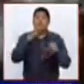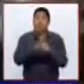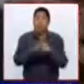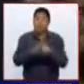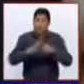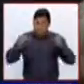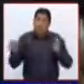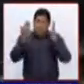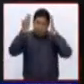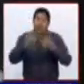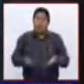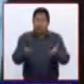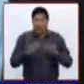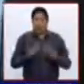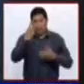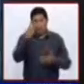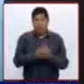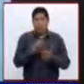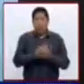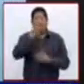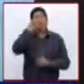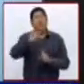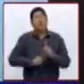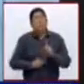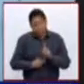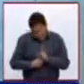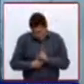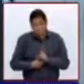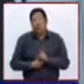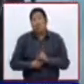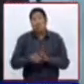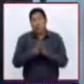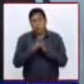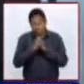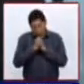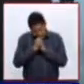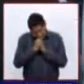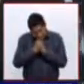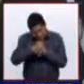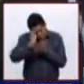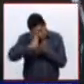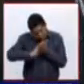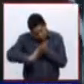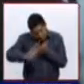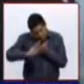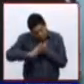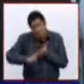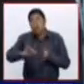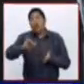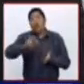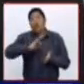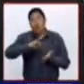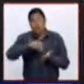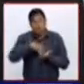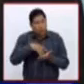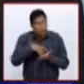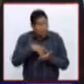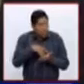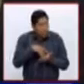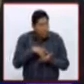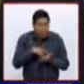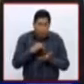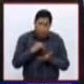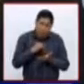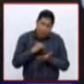compromete frente al canal a devolverle el dinero? En un mes. Y le pido mil disculpas, porque he estado delicada también, tal como ella ha